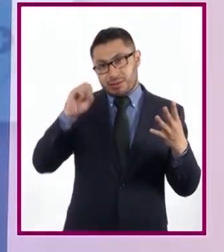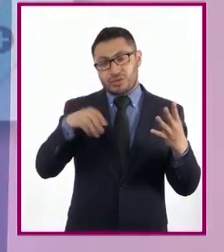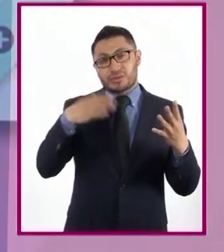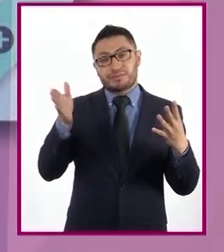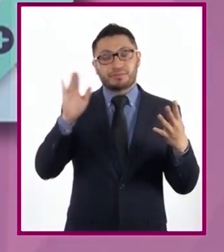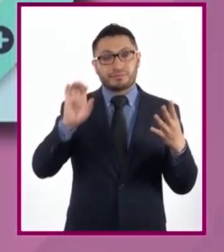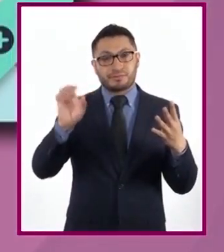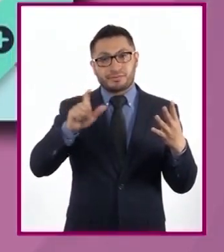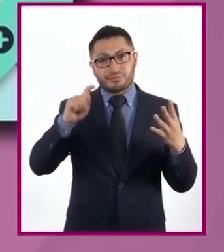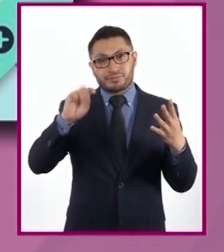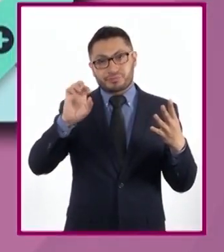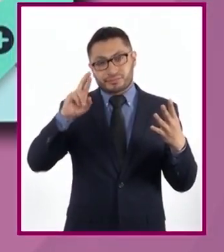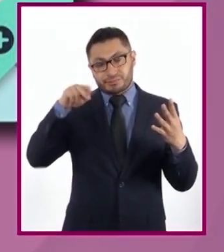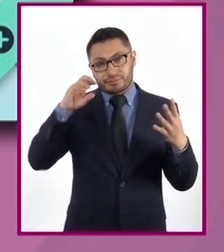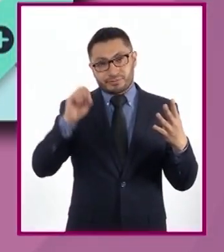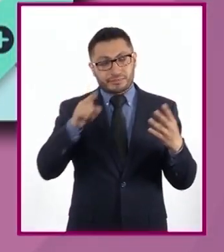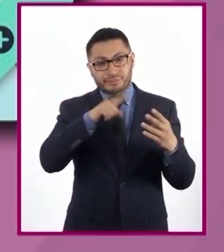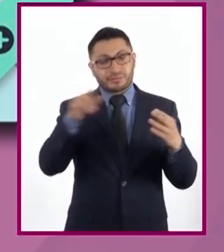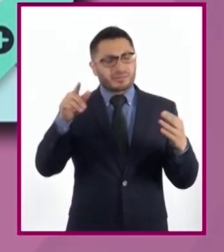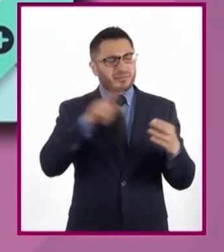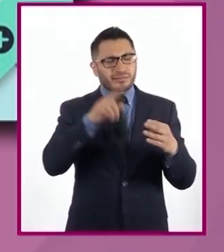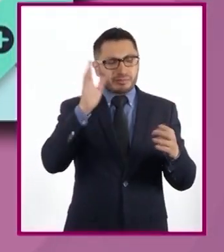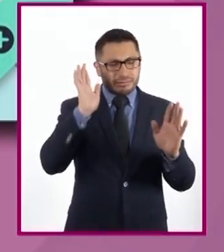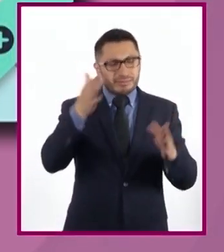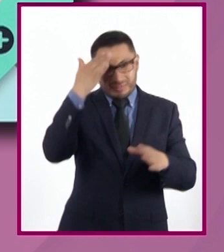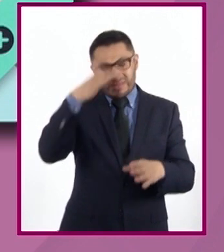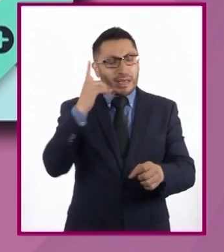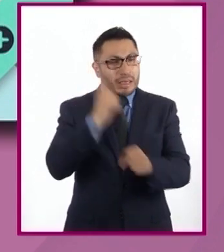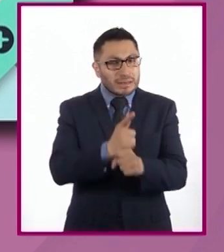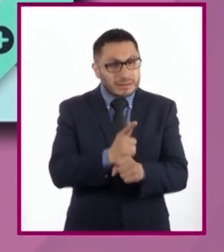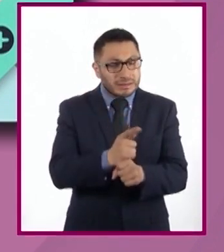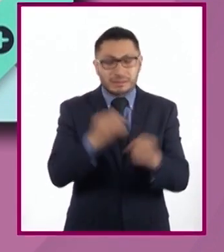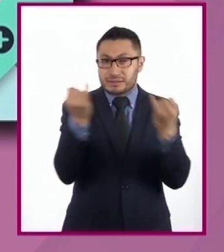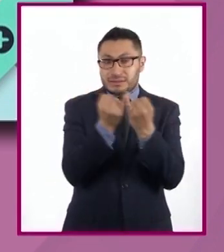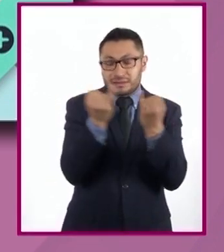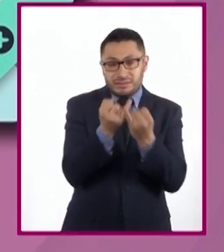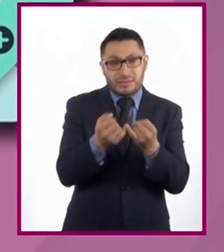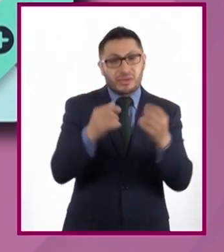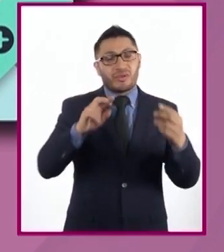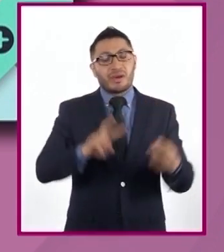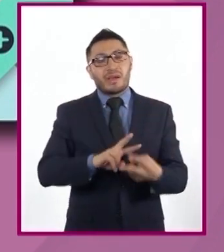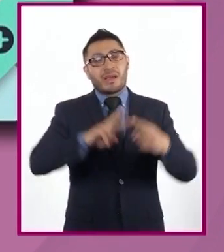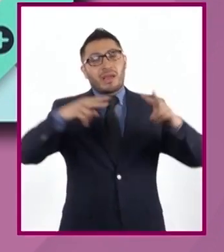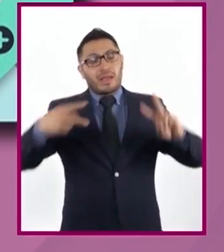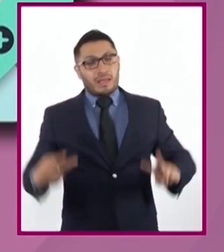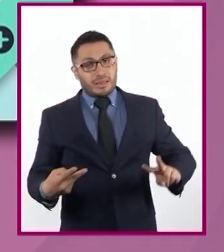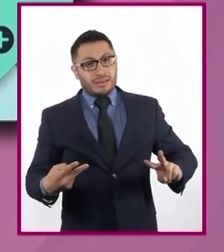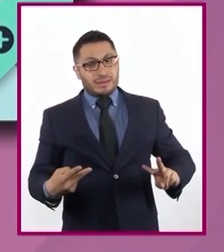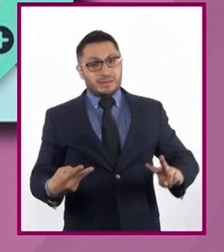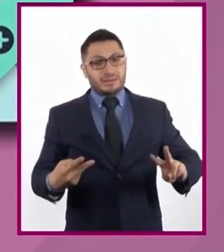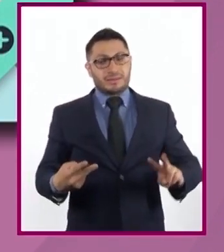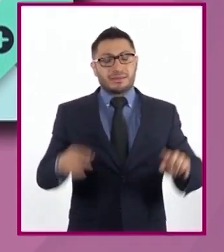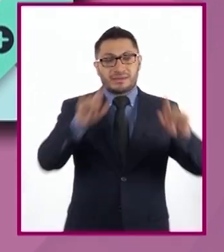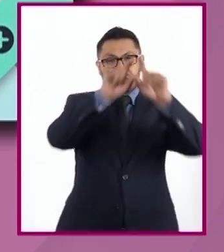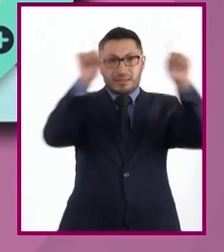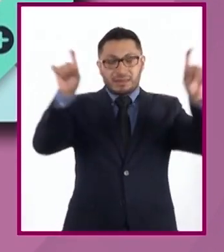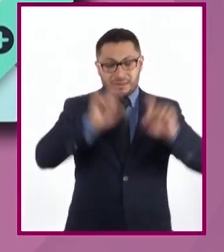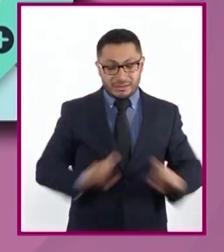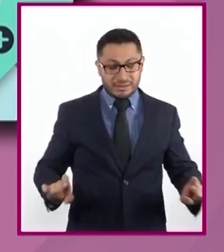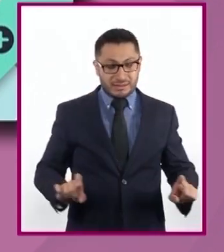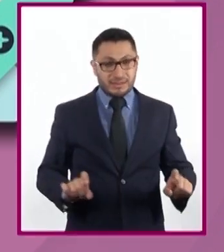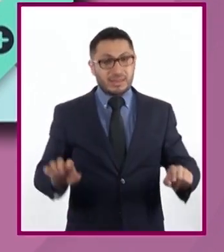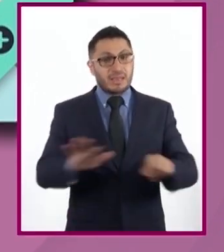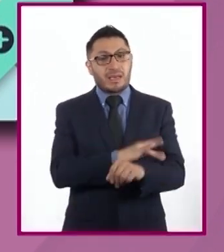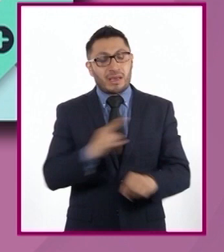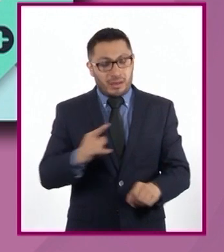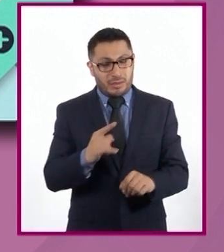cómo encontrarlos? Al igual que los ángulos anteriores, son alternos porque se encuentran en diferente lado de la transversal y se